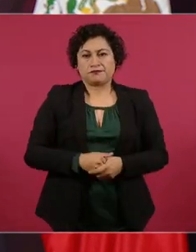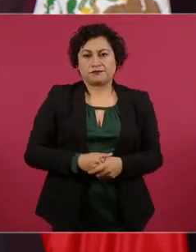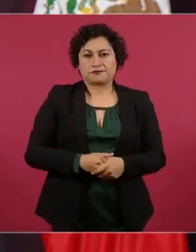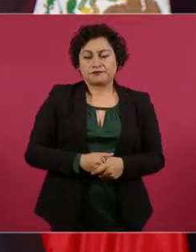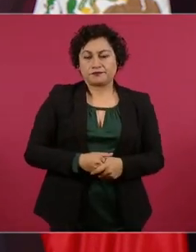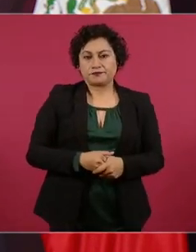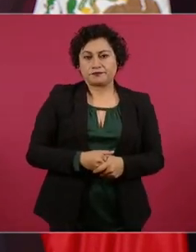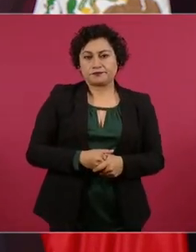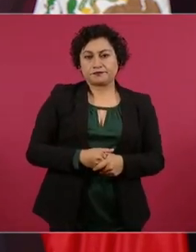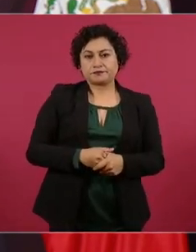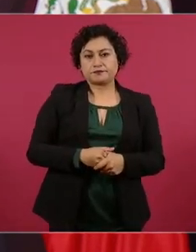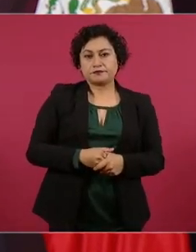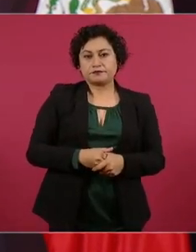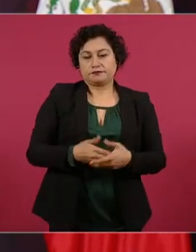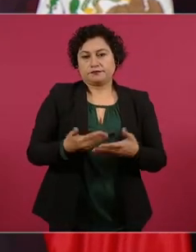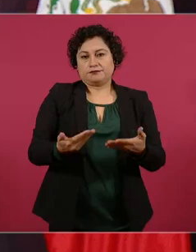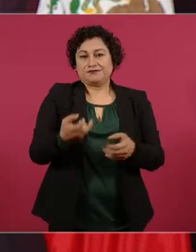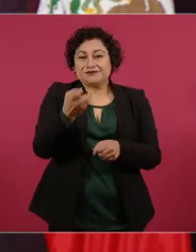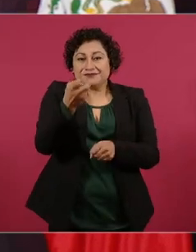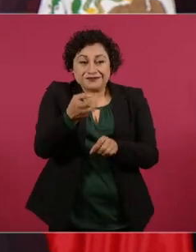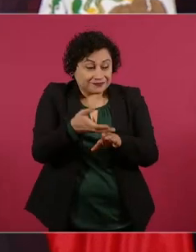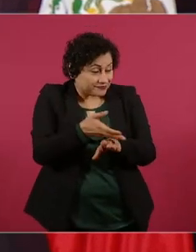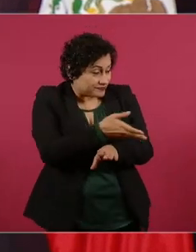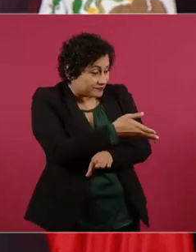nos arruinaron.